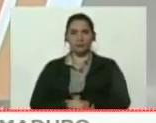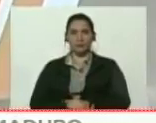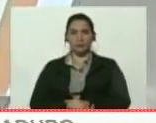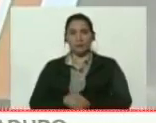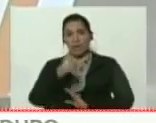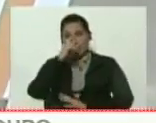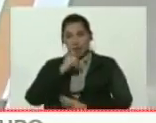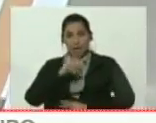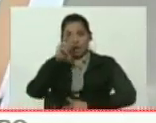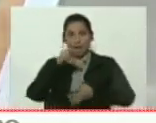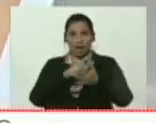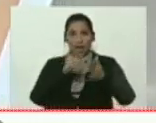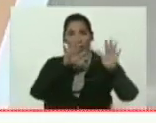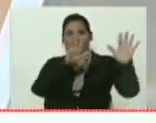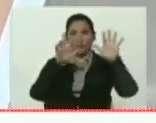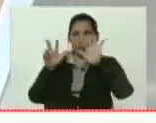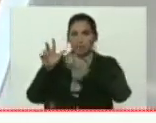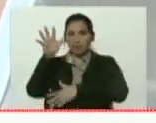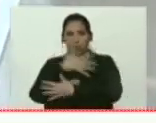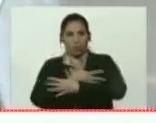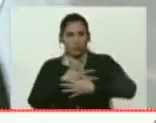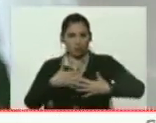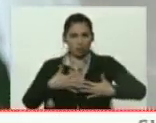Año 2018,